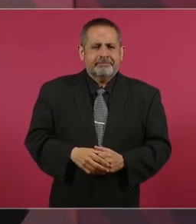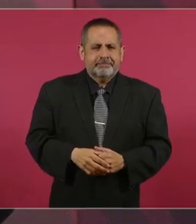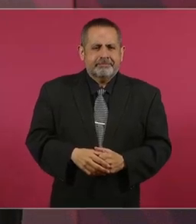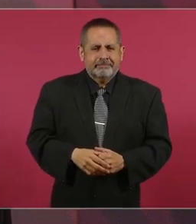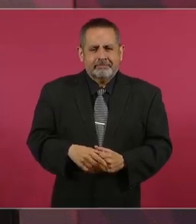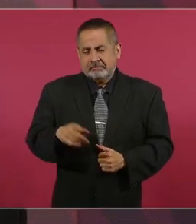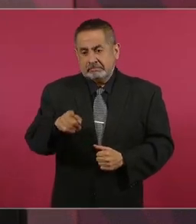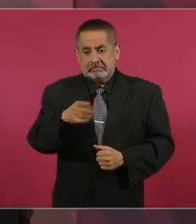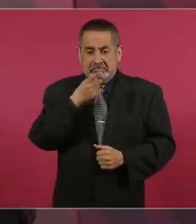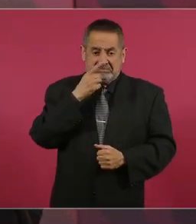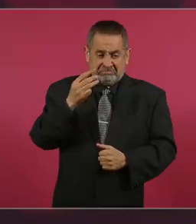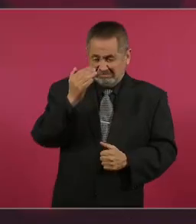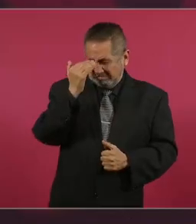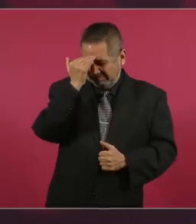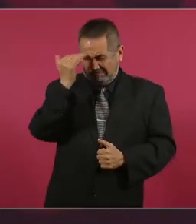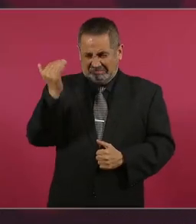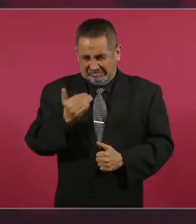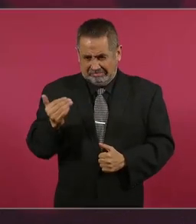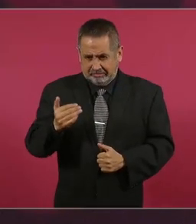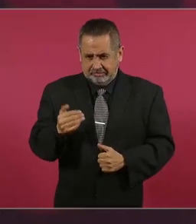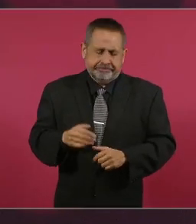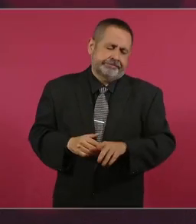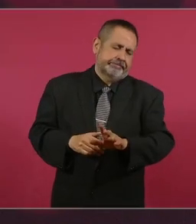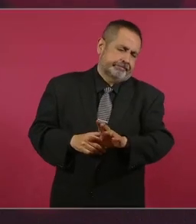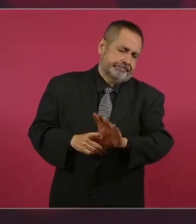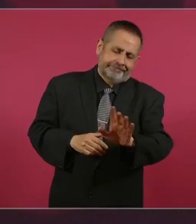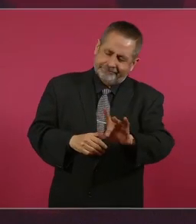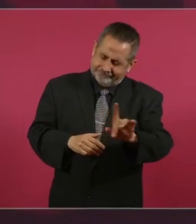Es trágico, ¿no?